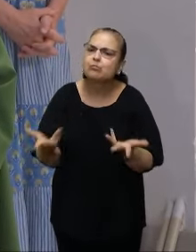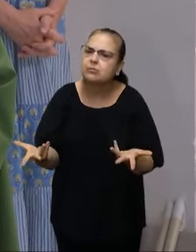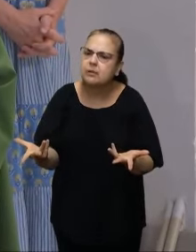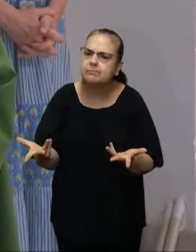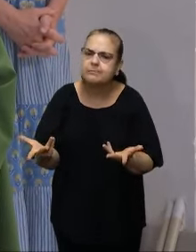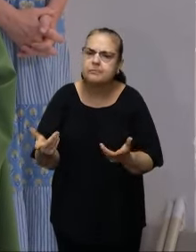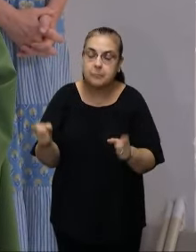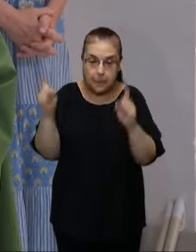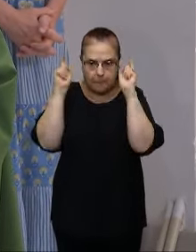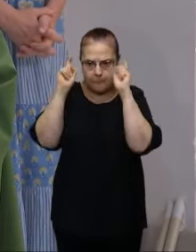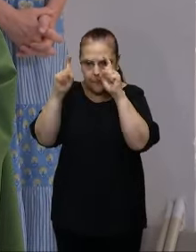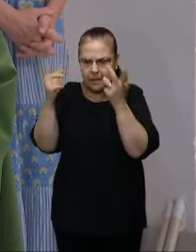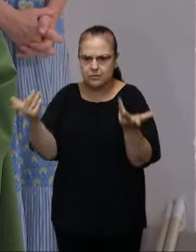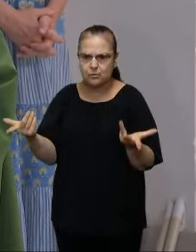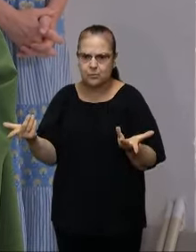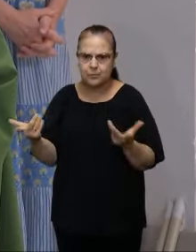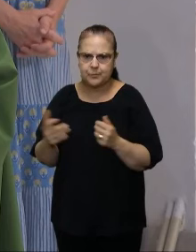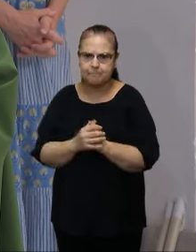Maestro,